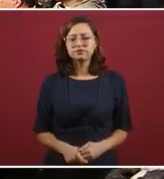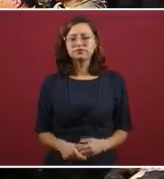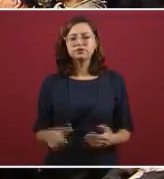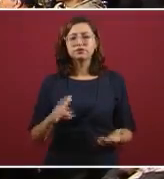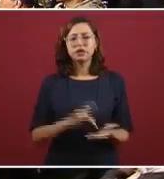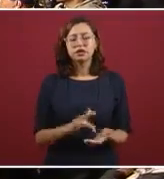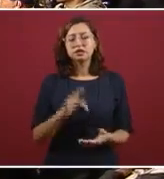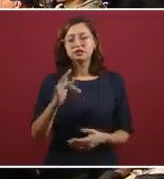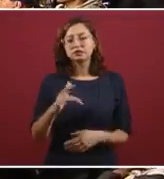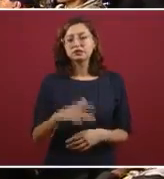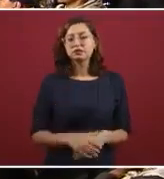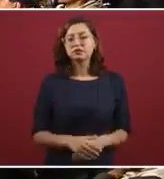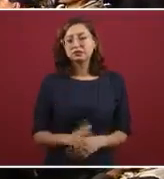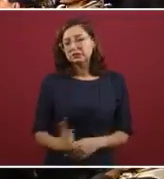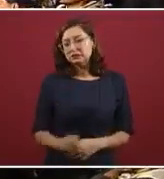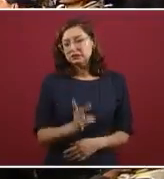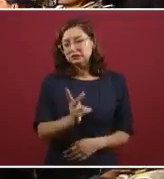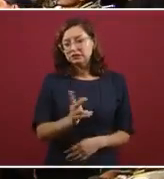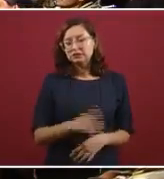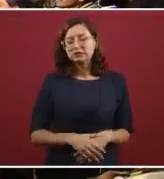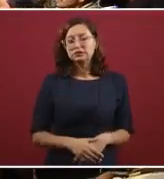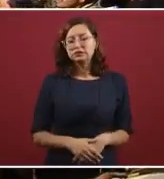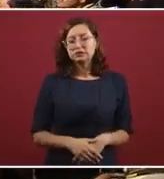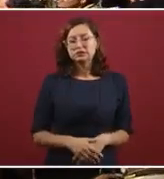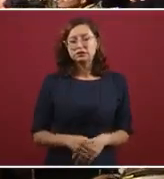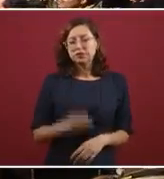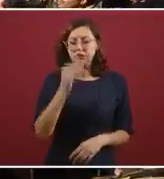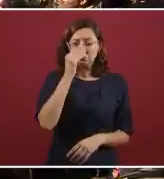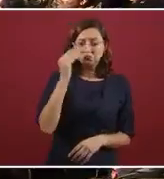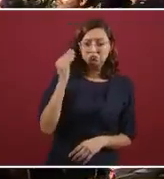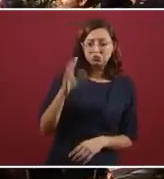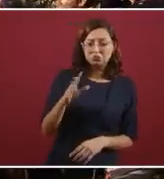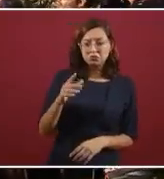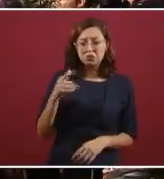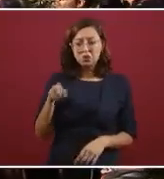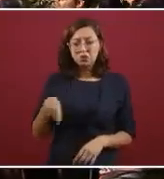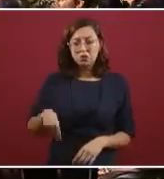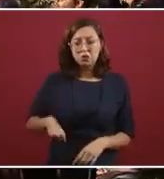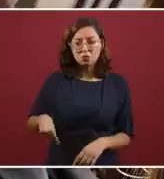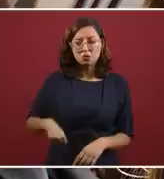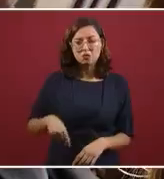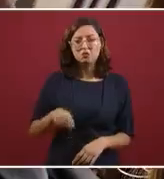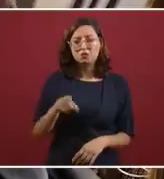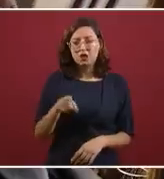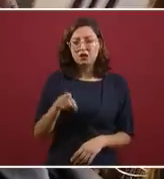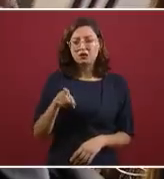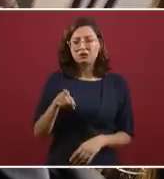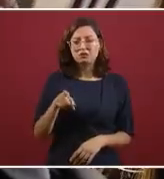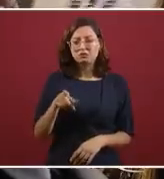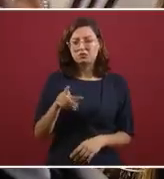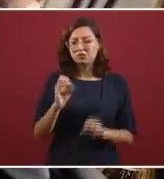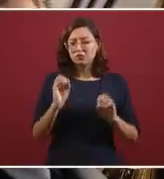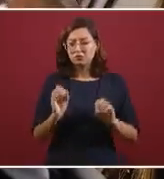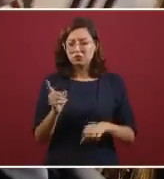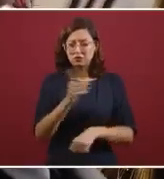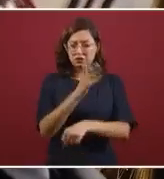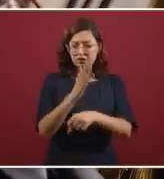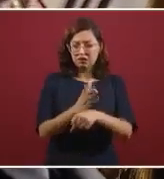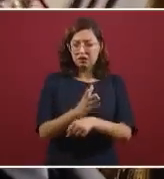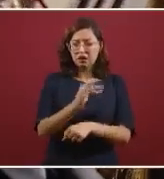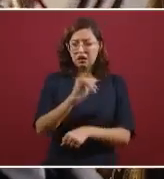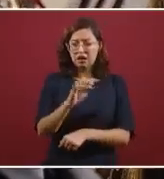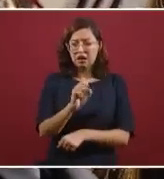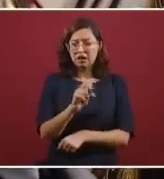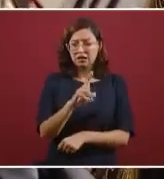Gracias. Para consultar directamente si el fincamiento de responsabilidades va a alcanzar a Jesús Murillo Caram, por un lado, y por otro, si el riesgo